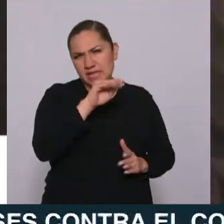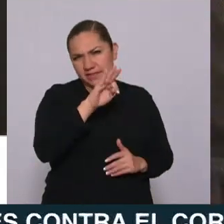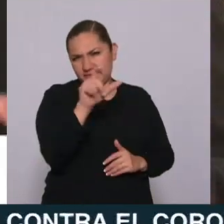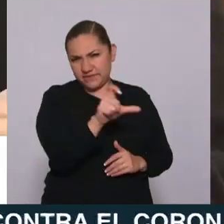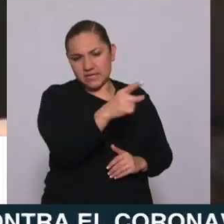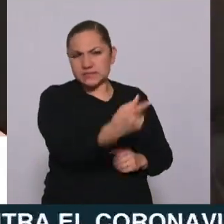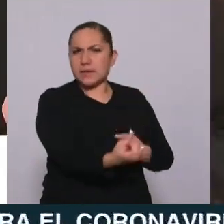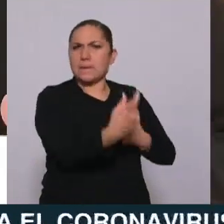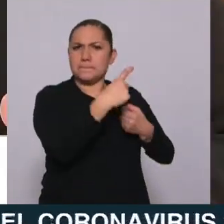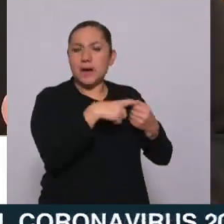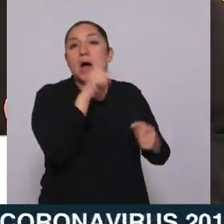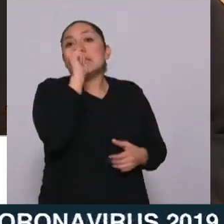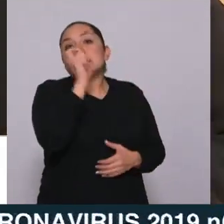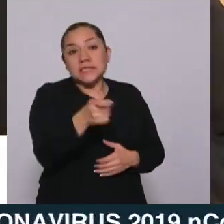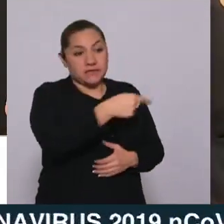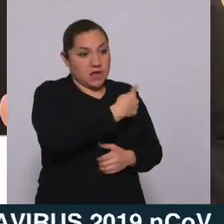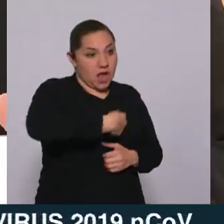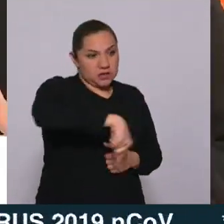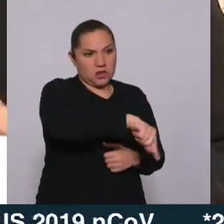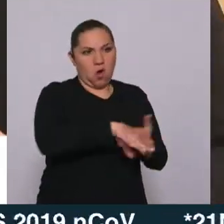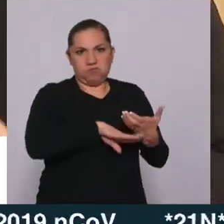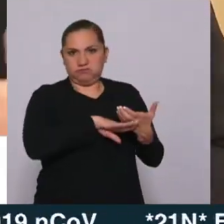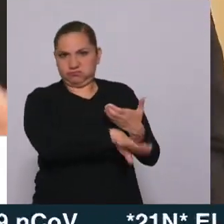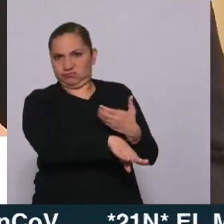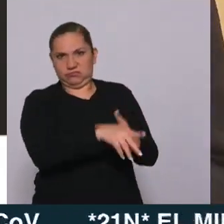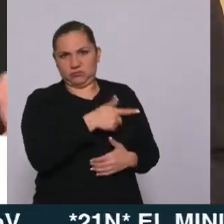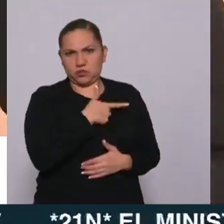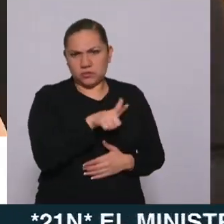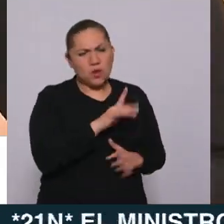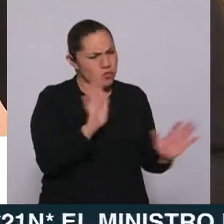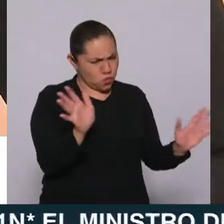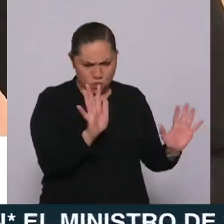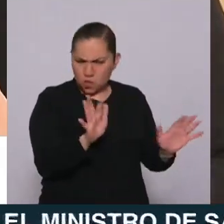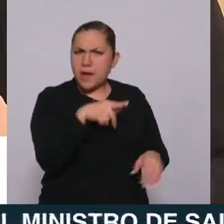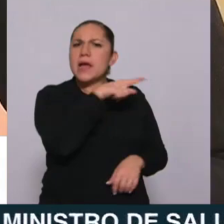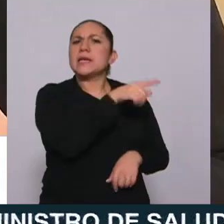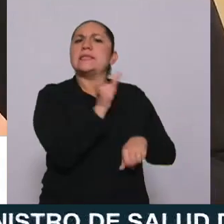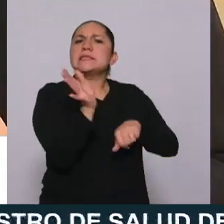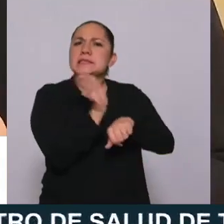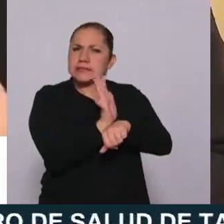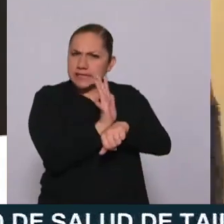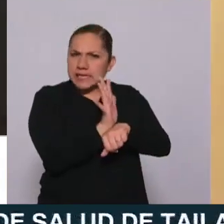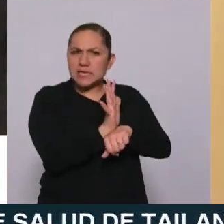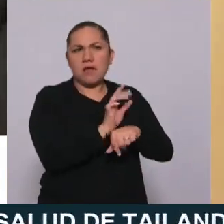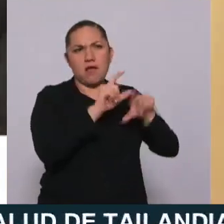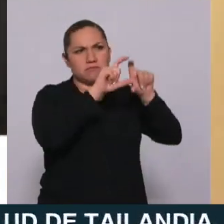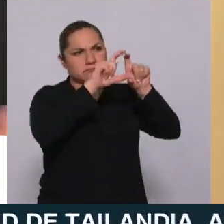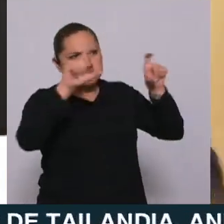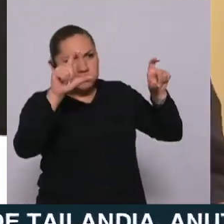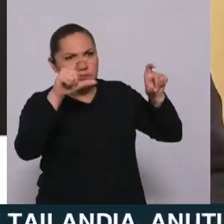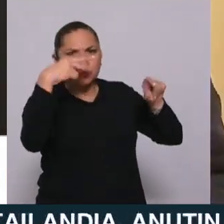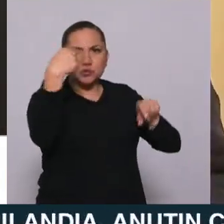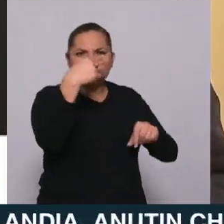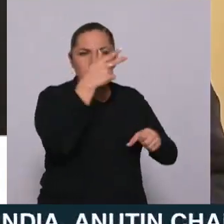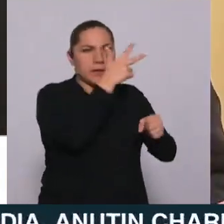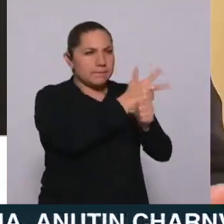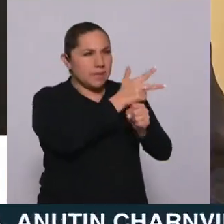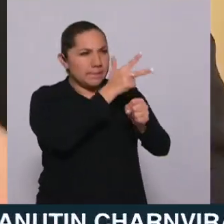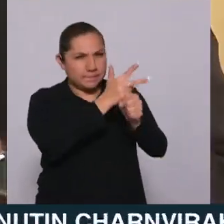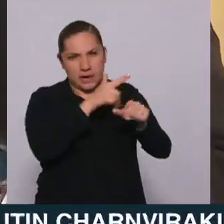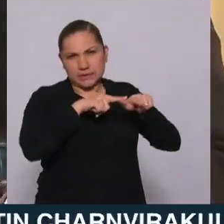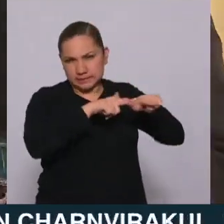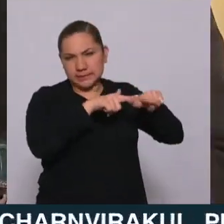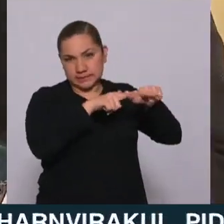en contra de Netflix, pero lo que la industria no quiere es eliminar el cine como una especie de espacio de distribución para sus